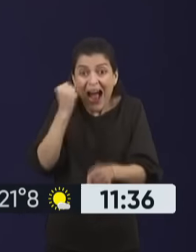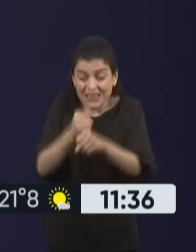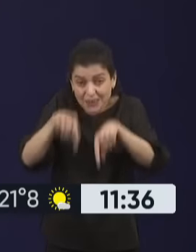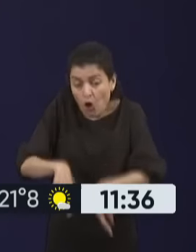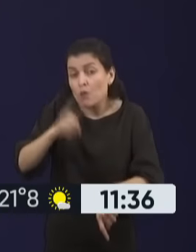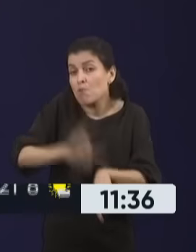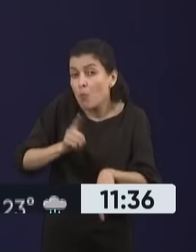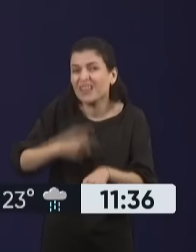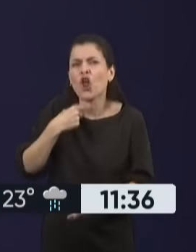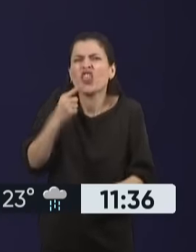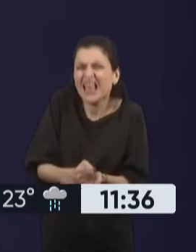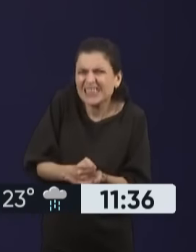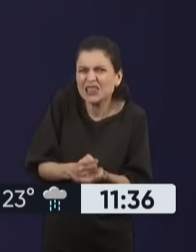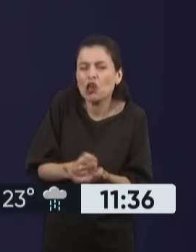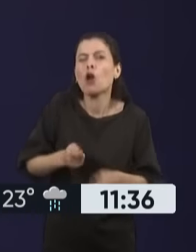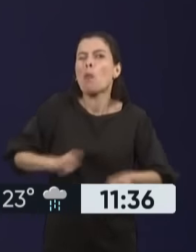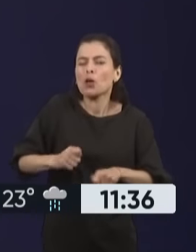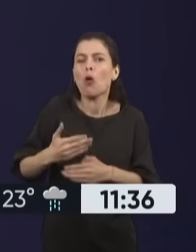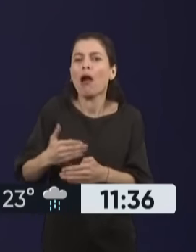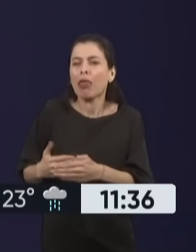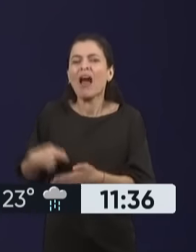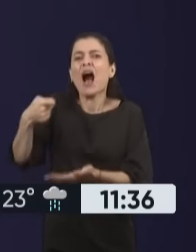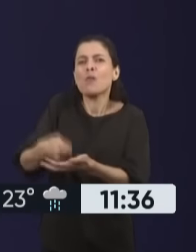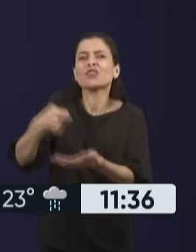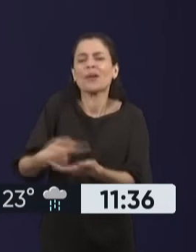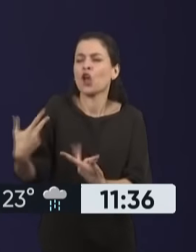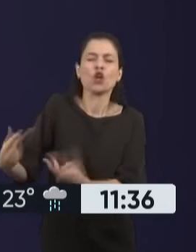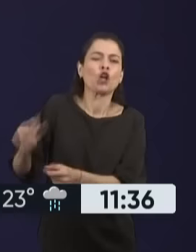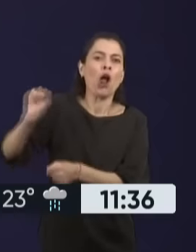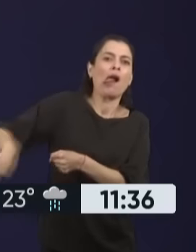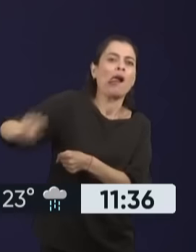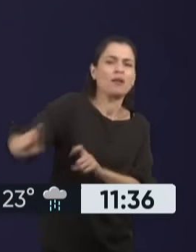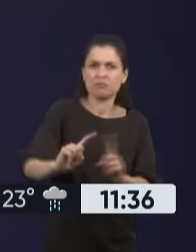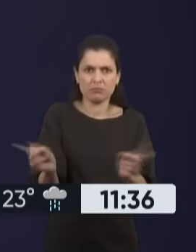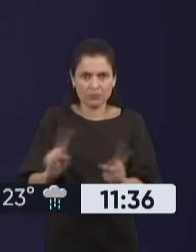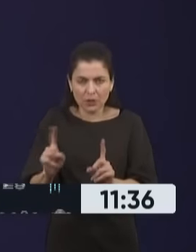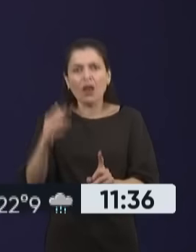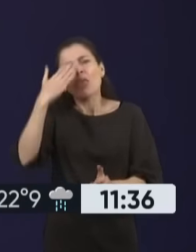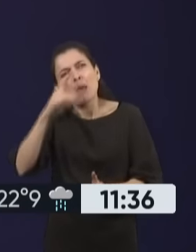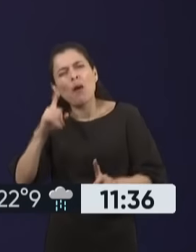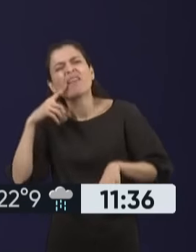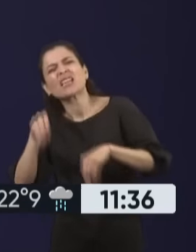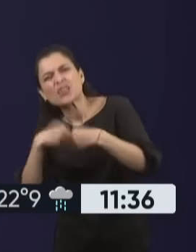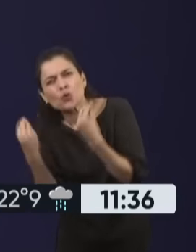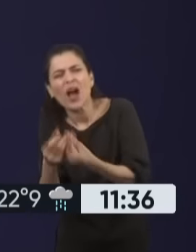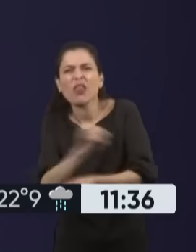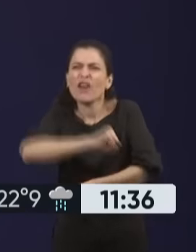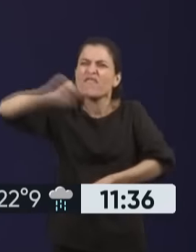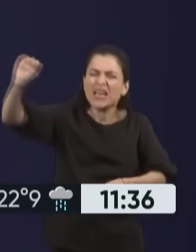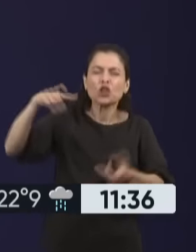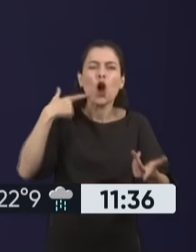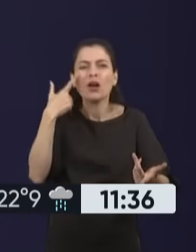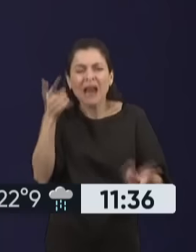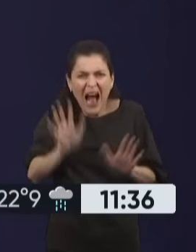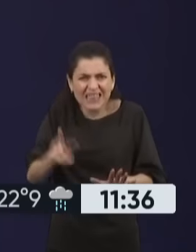de retrasar a drede determinados aumentos para ver si el impacto inflacionario no está dentro de nuestro de